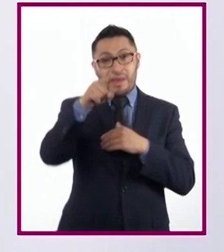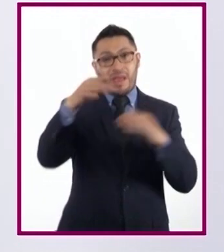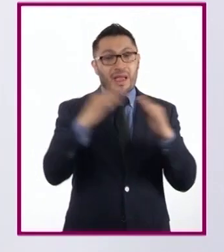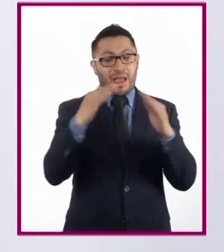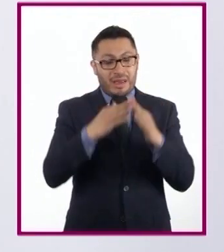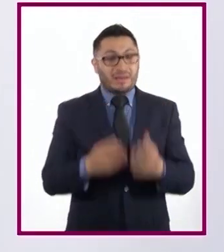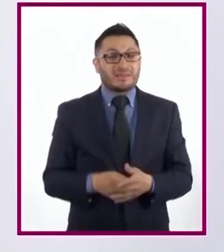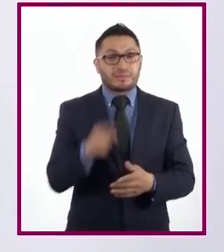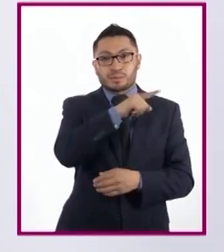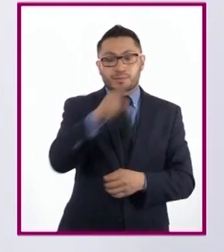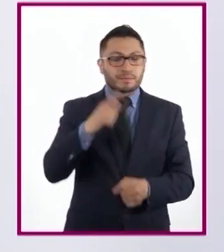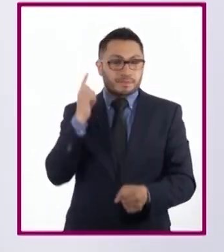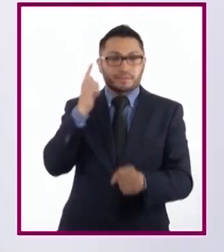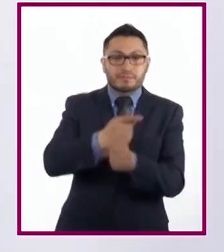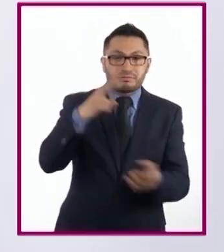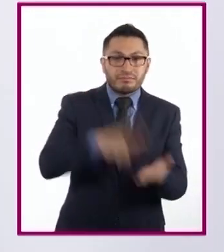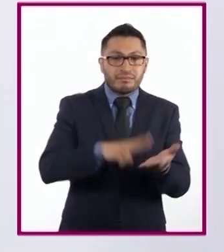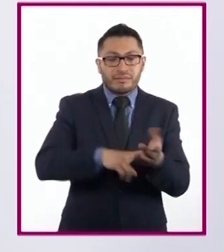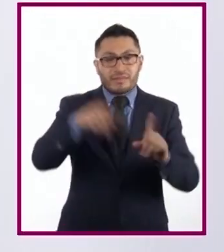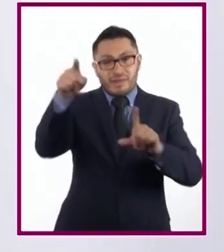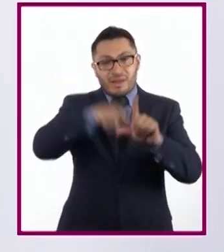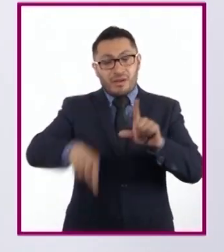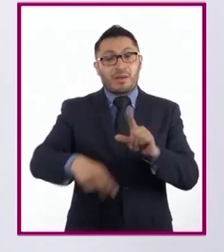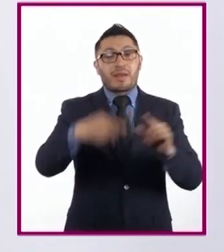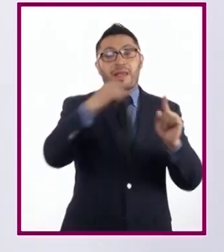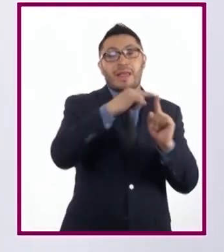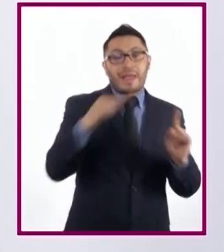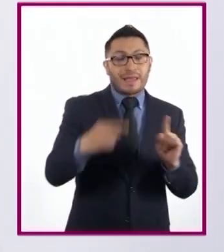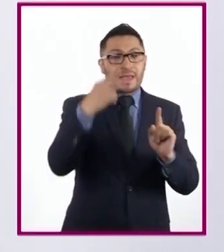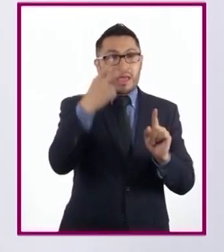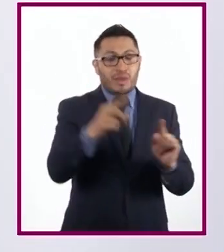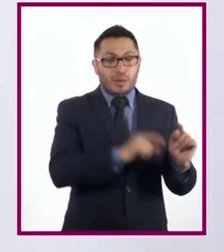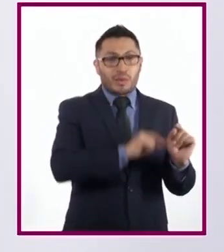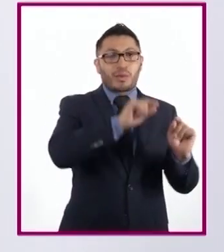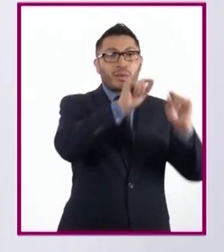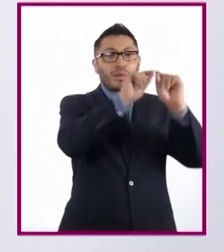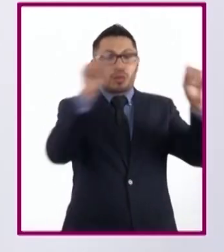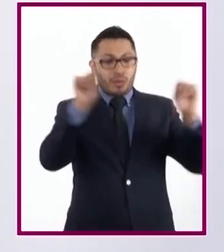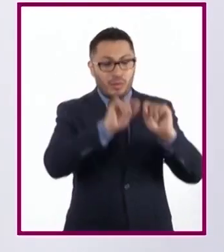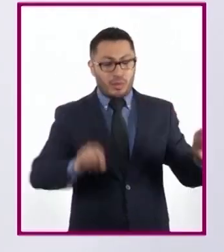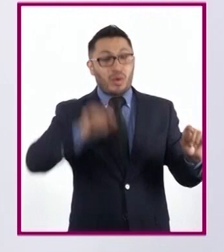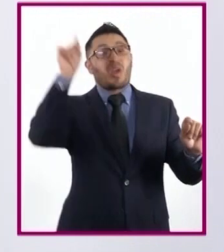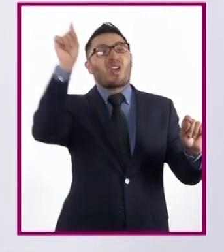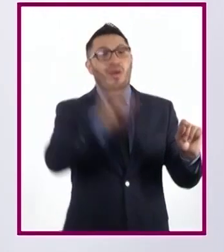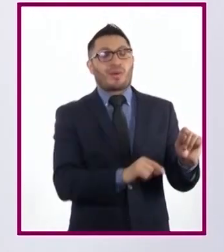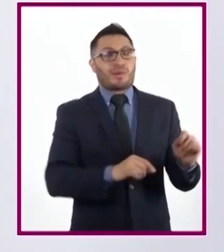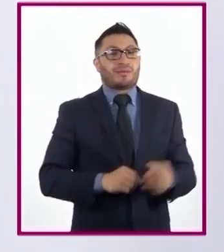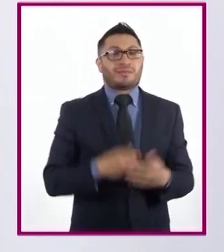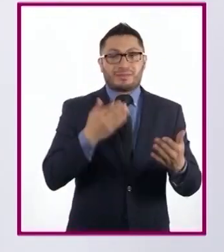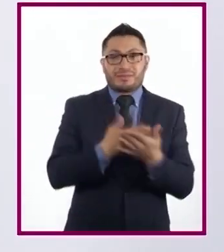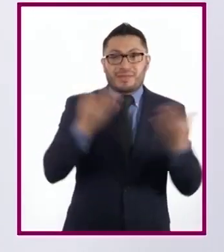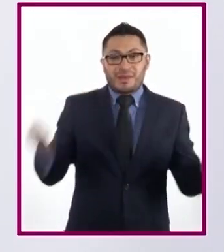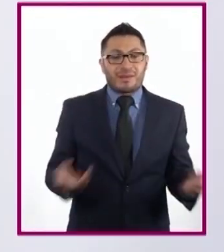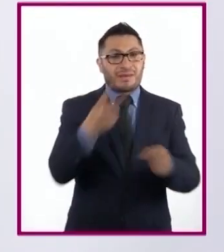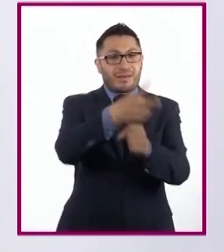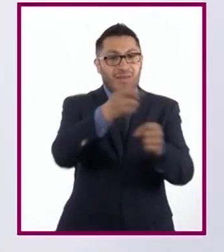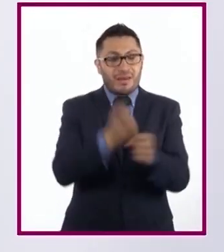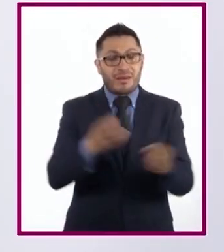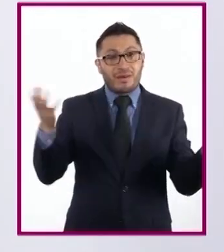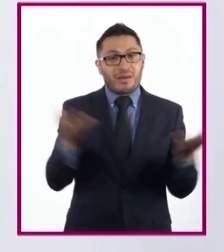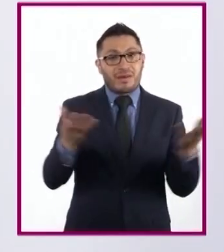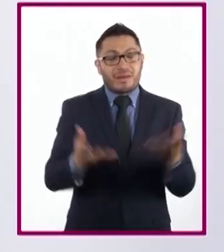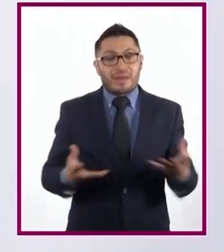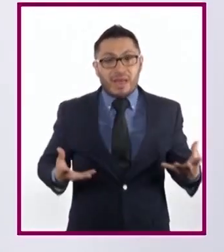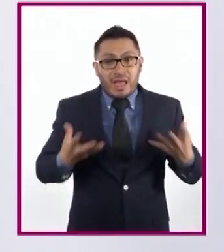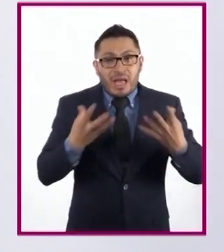pueden encontrar los valores de los ángulos entre dos paralelas cortadas por una transversal. Ahora les invitamos a que realicemos